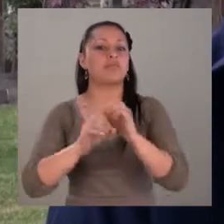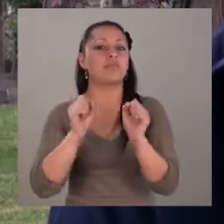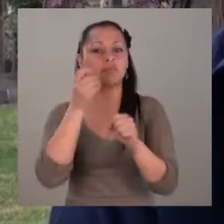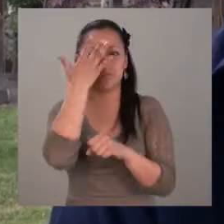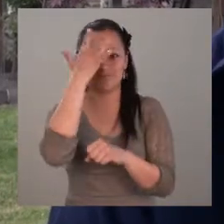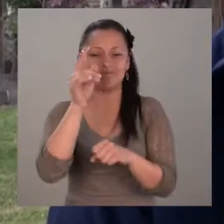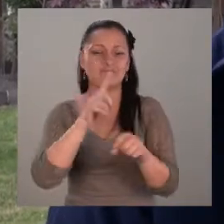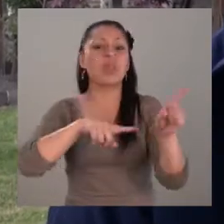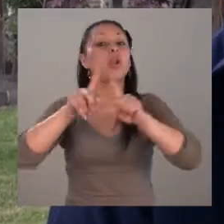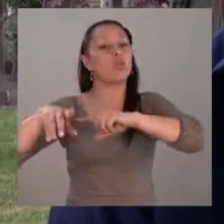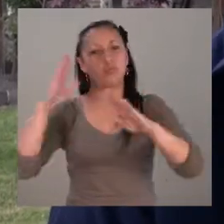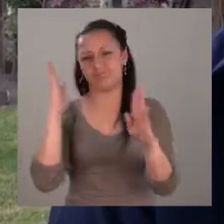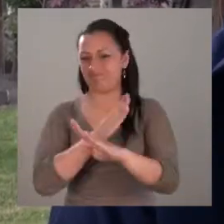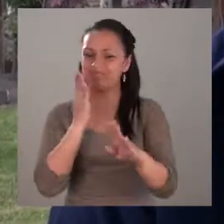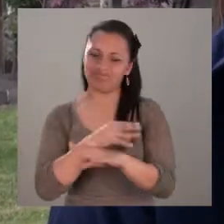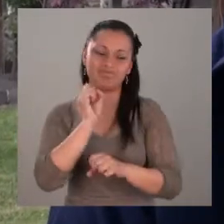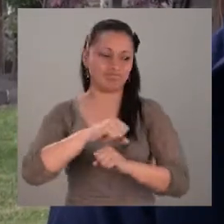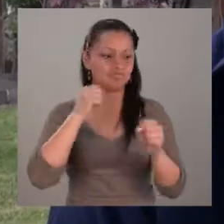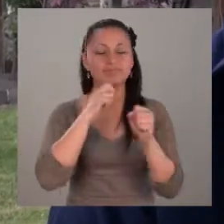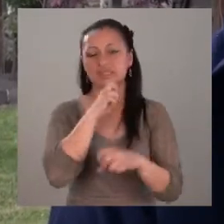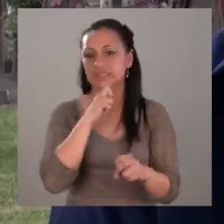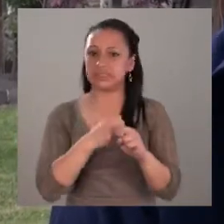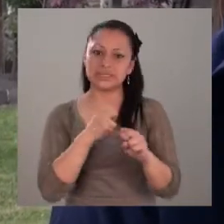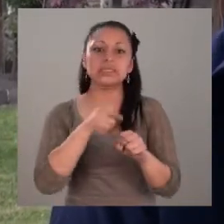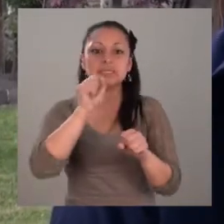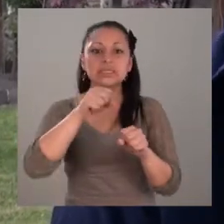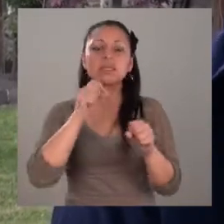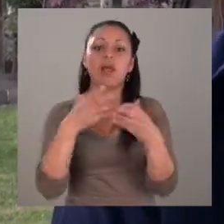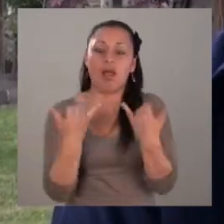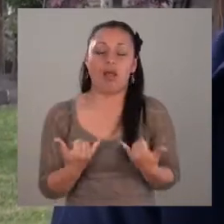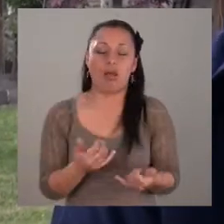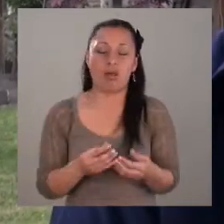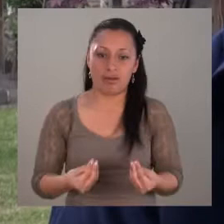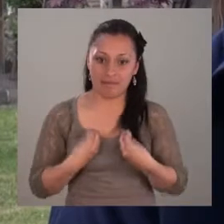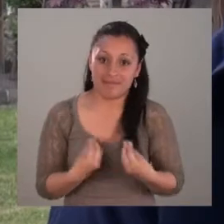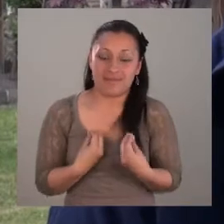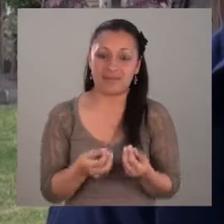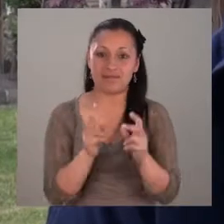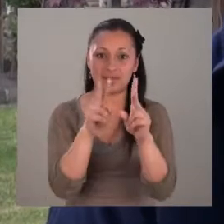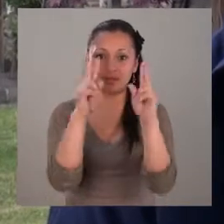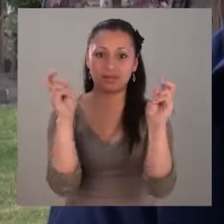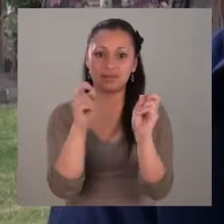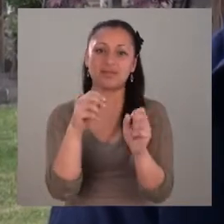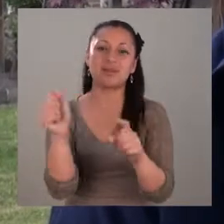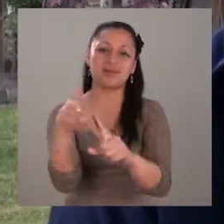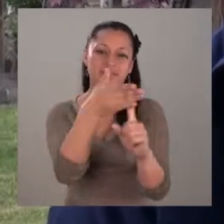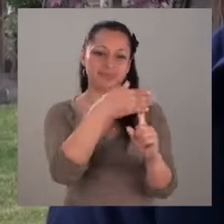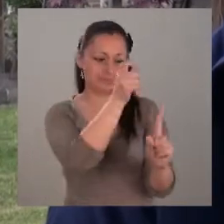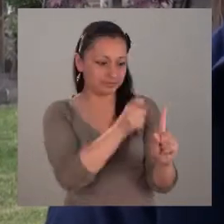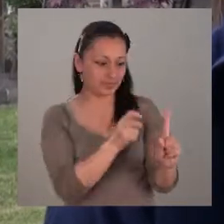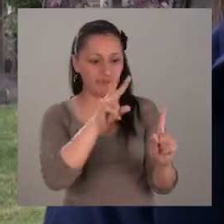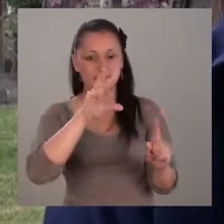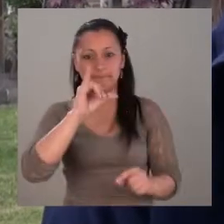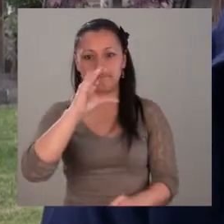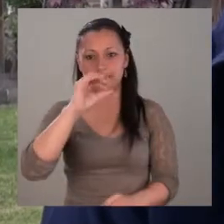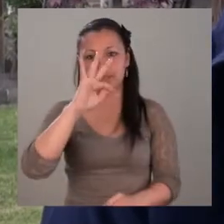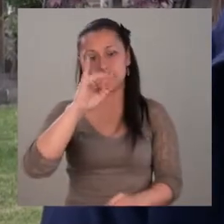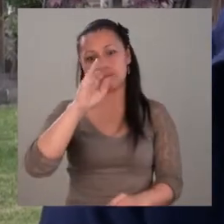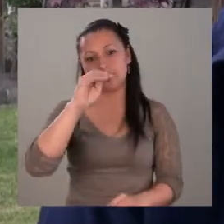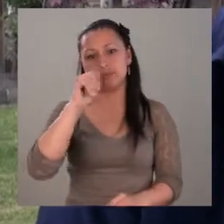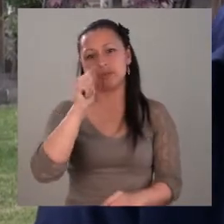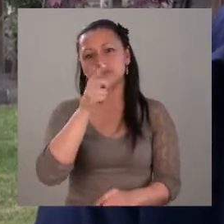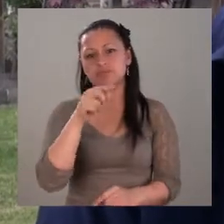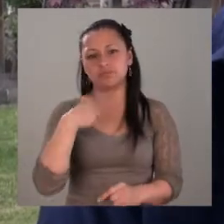lo que se ha adelantado y a pesar de las dificultades que se han vivido y que se están viviendo hoy día con el tema de las